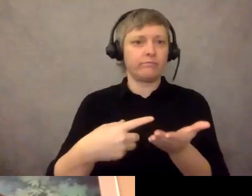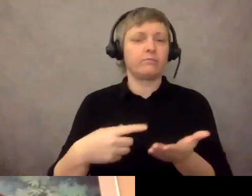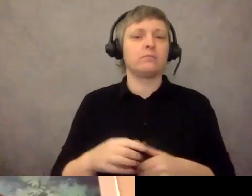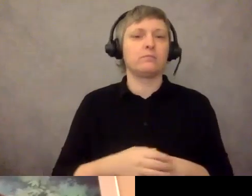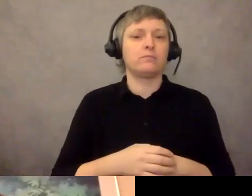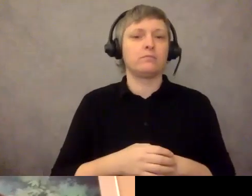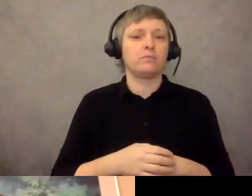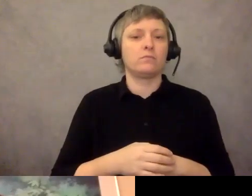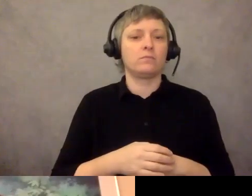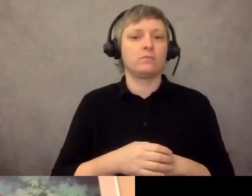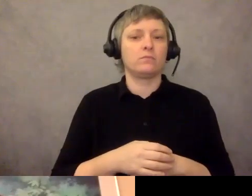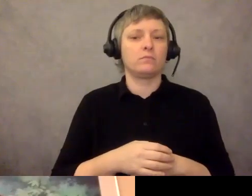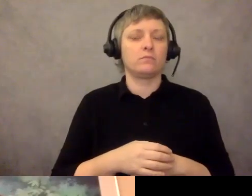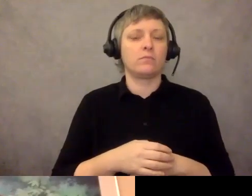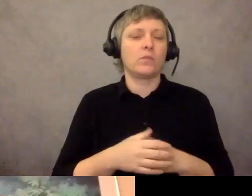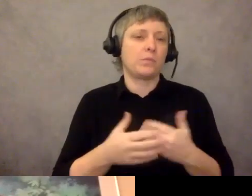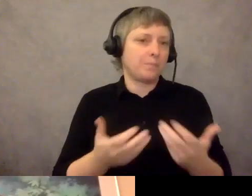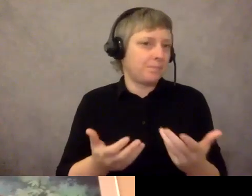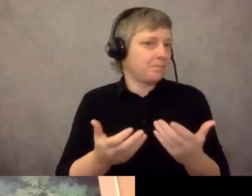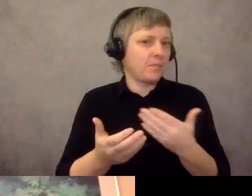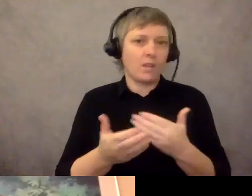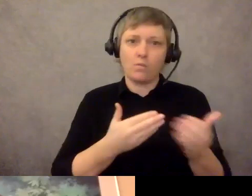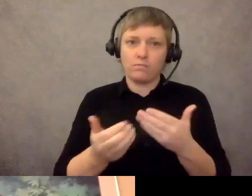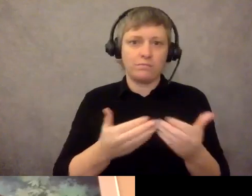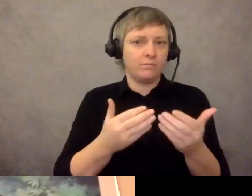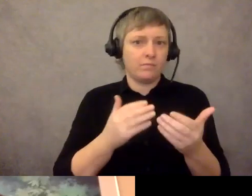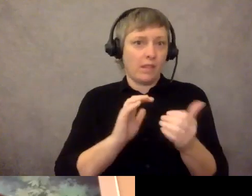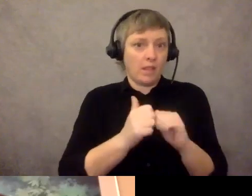independientemente de cómo el distrito prosiga, van a haber bastantes involucración.